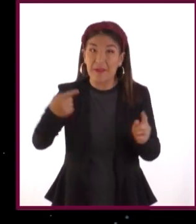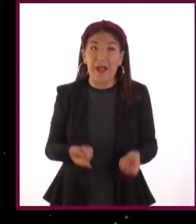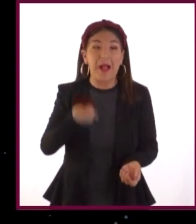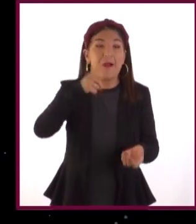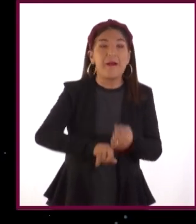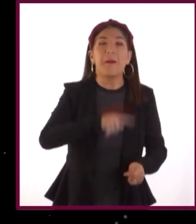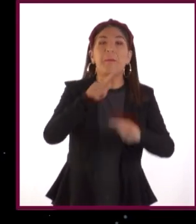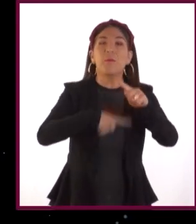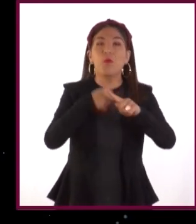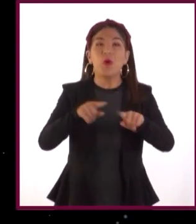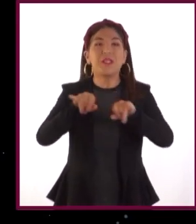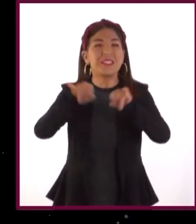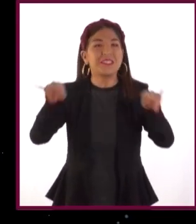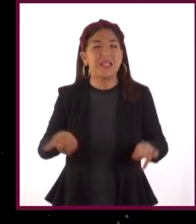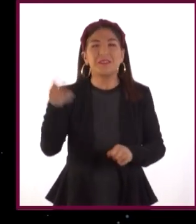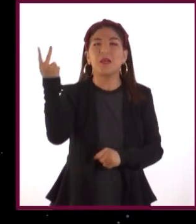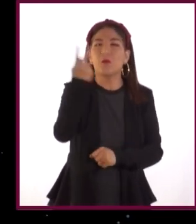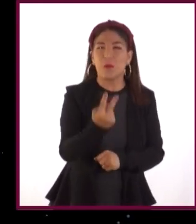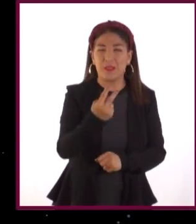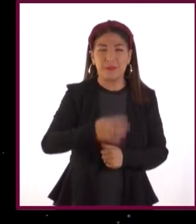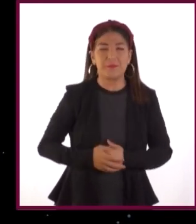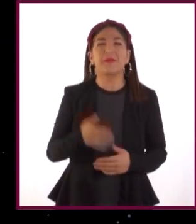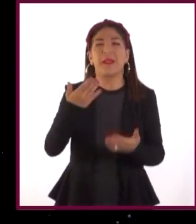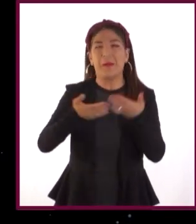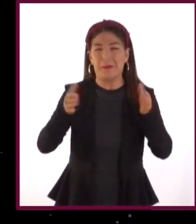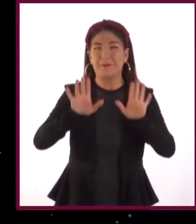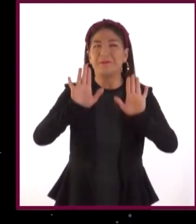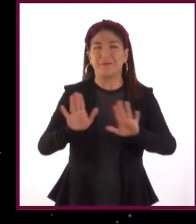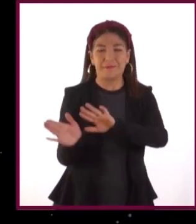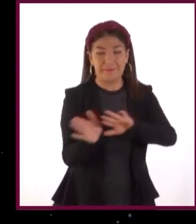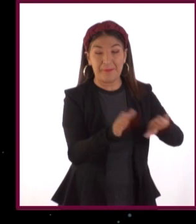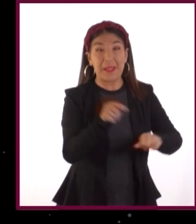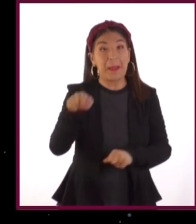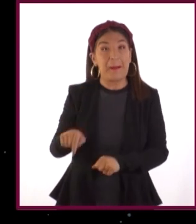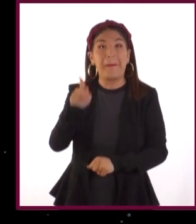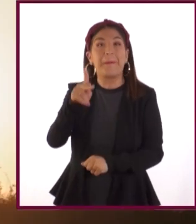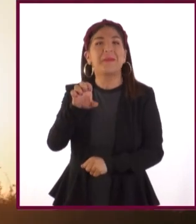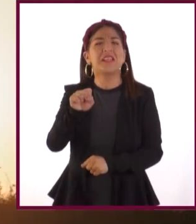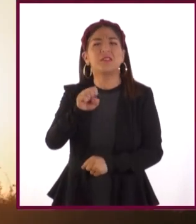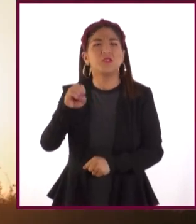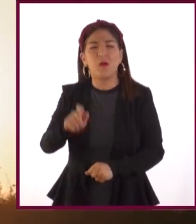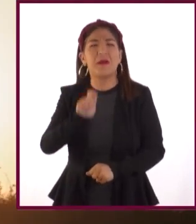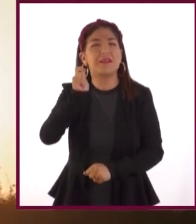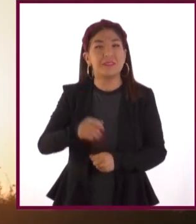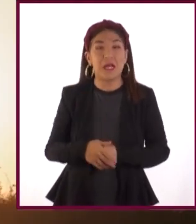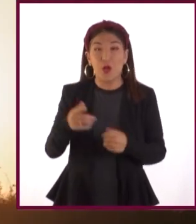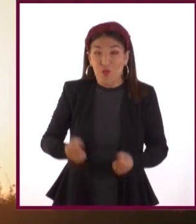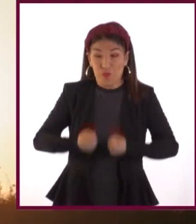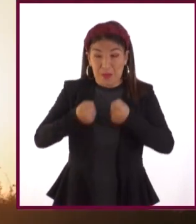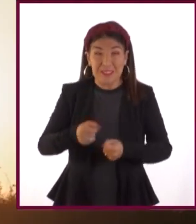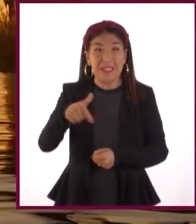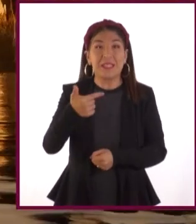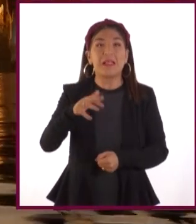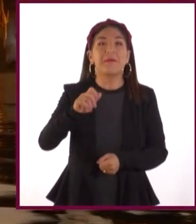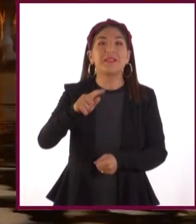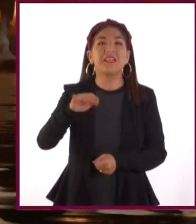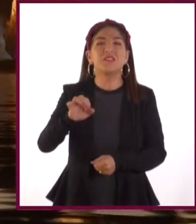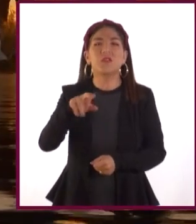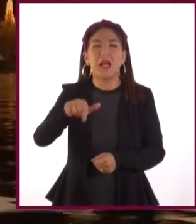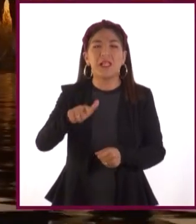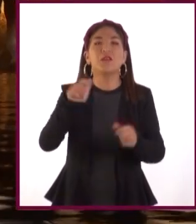de la gravitación universal, que postula que la gravedad es la fuerza con que se atraen dos cuerpos que es proporcional